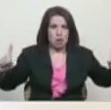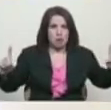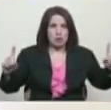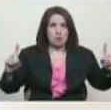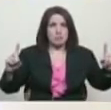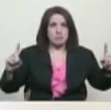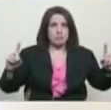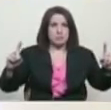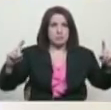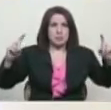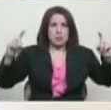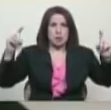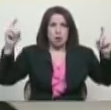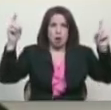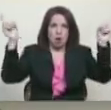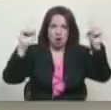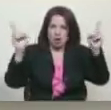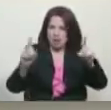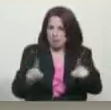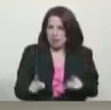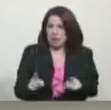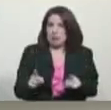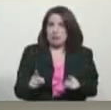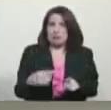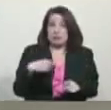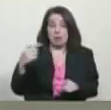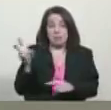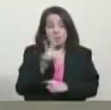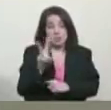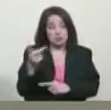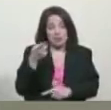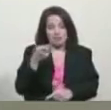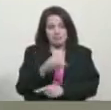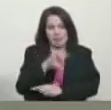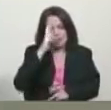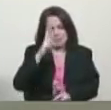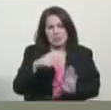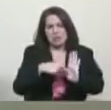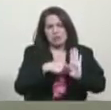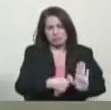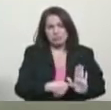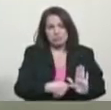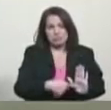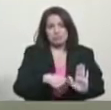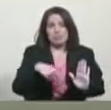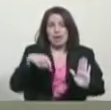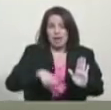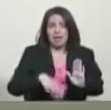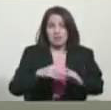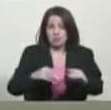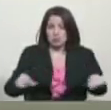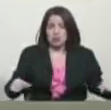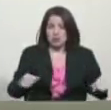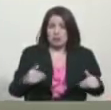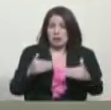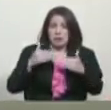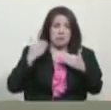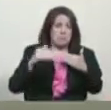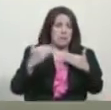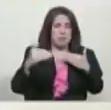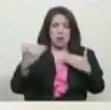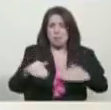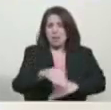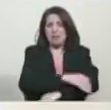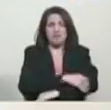o relampaguee, Venezuela se hará respetar en nuestro territorio y más allá. Lo digo